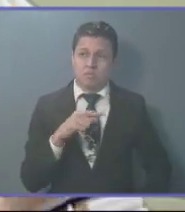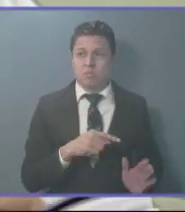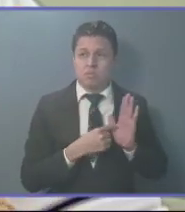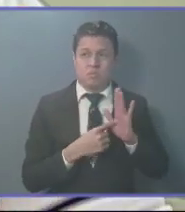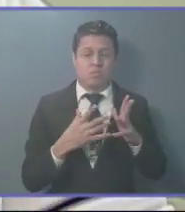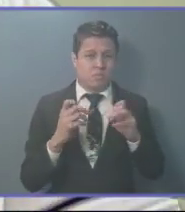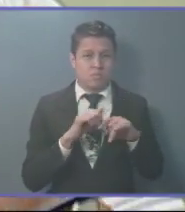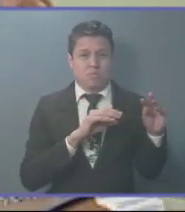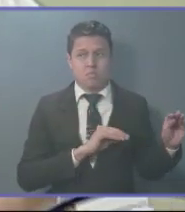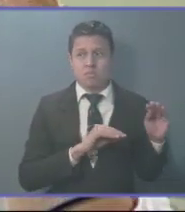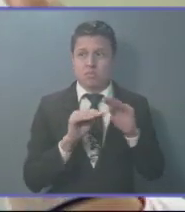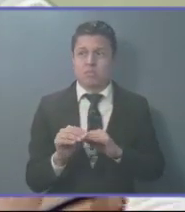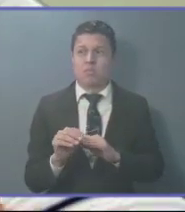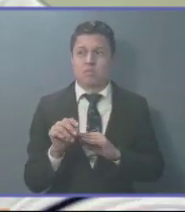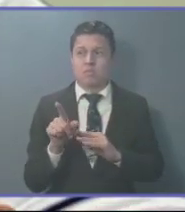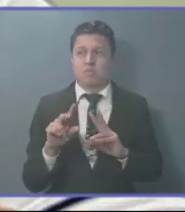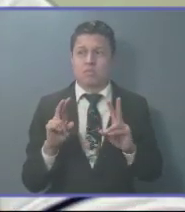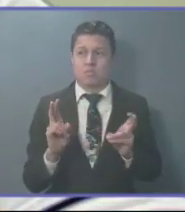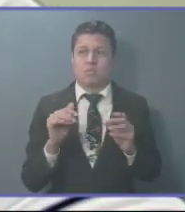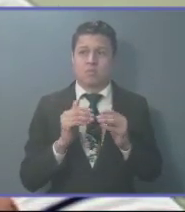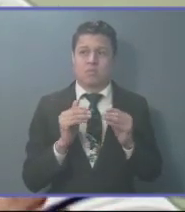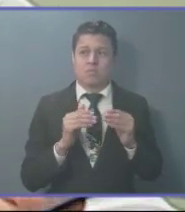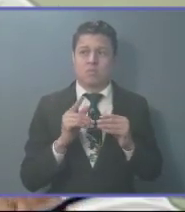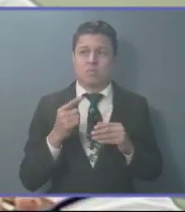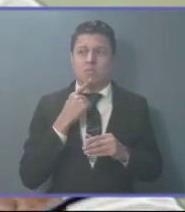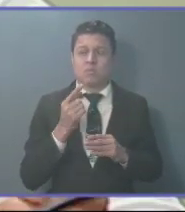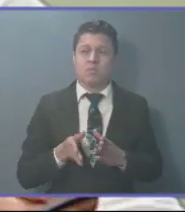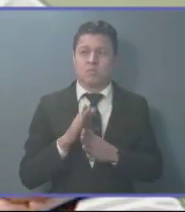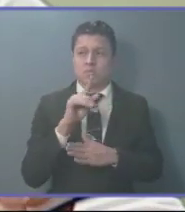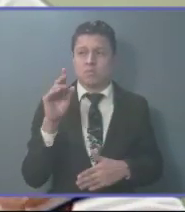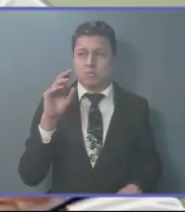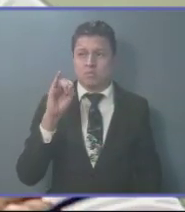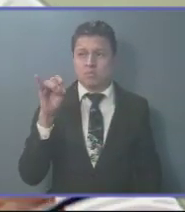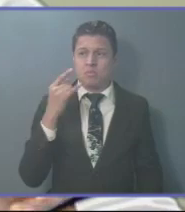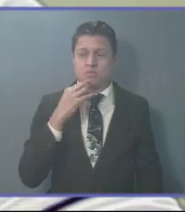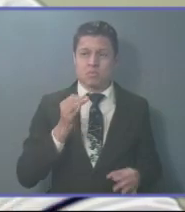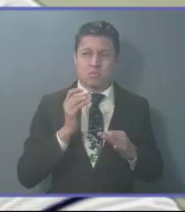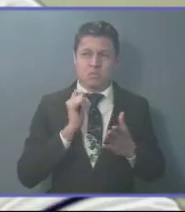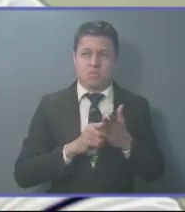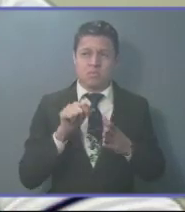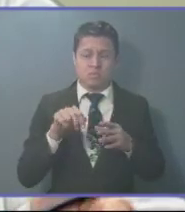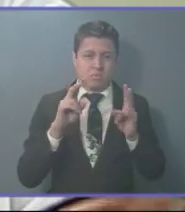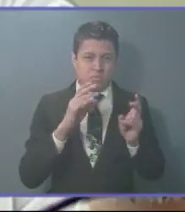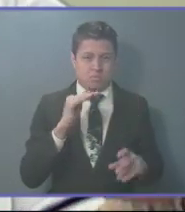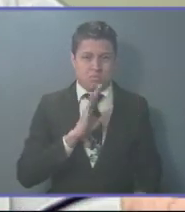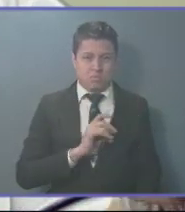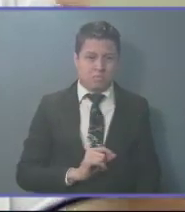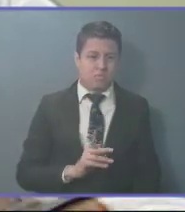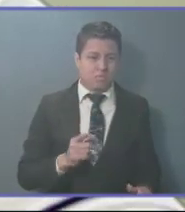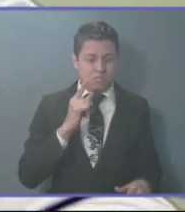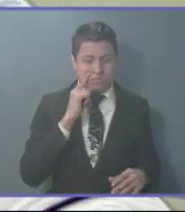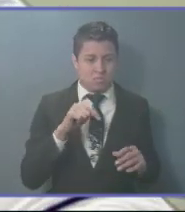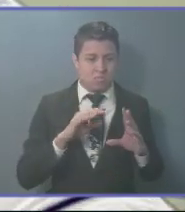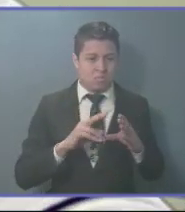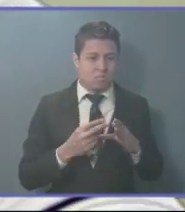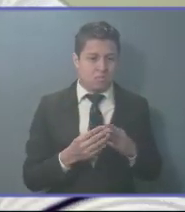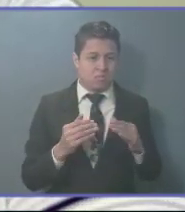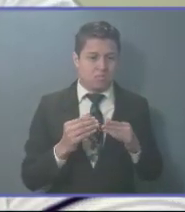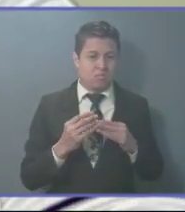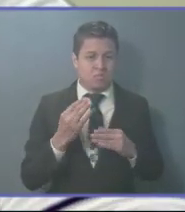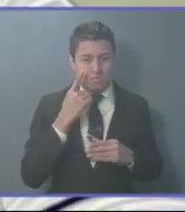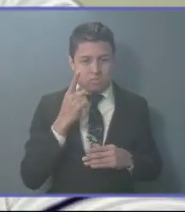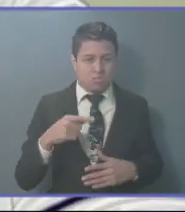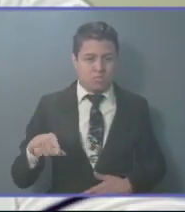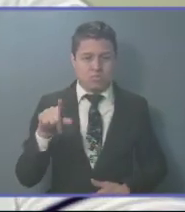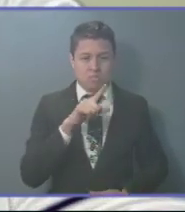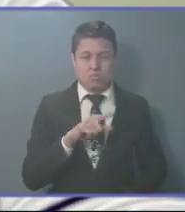no cumplir esto que también la sala nos ha mandatado es la Presidencia de la República. Establece además, fíjense